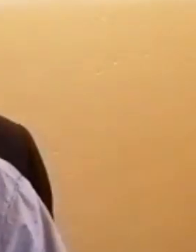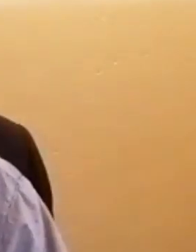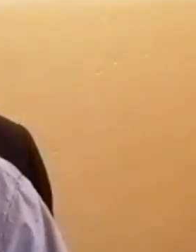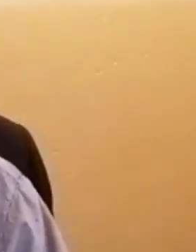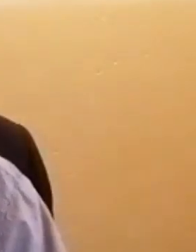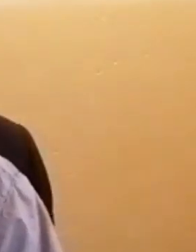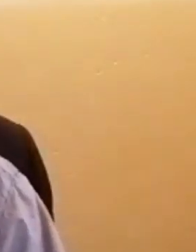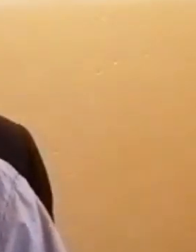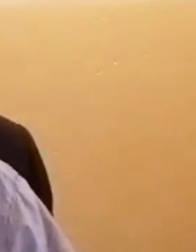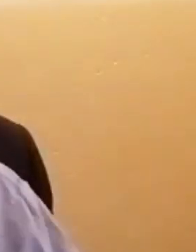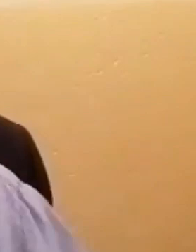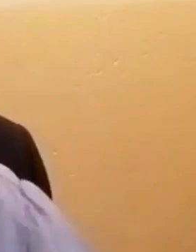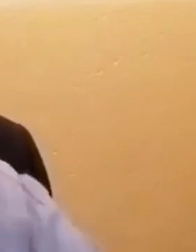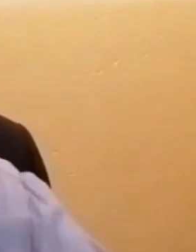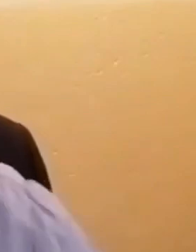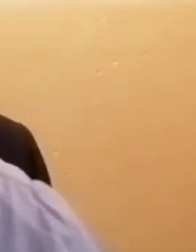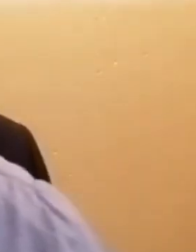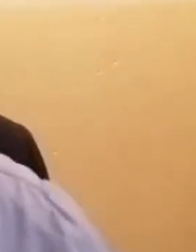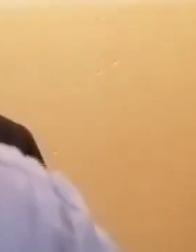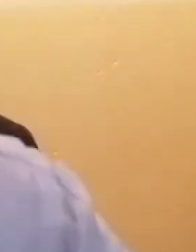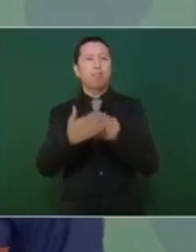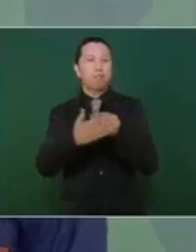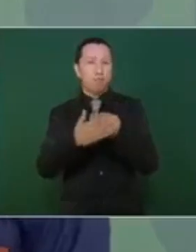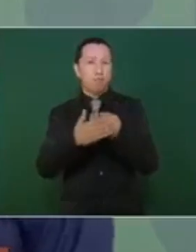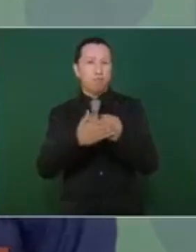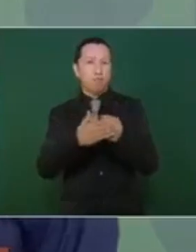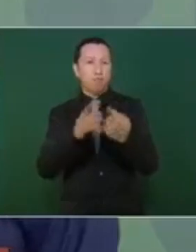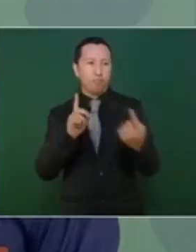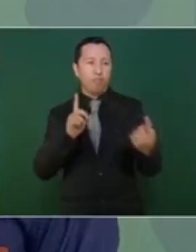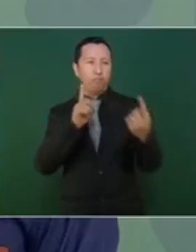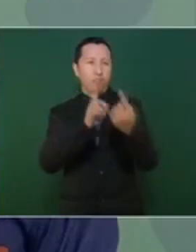injerencistas. Vamos a escuchar.